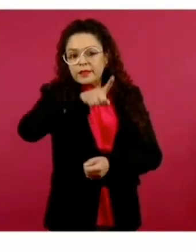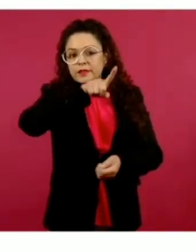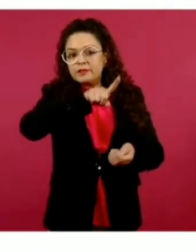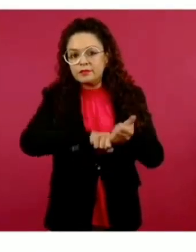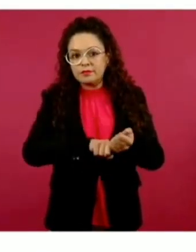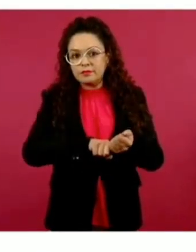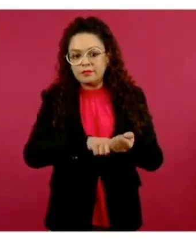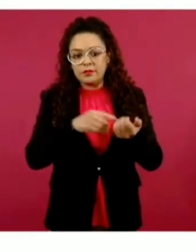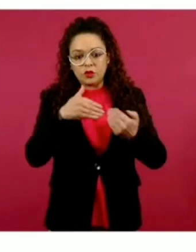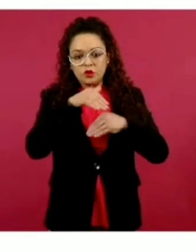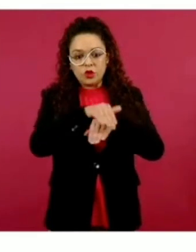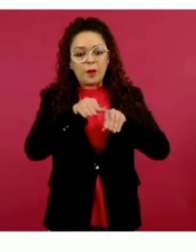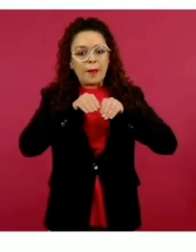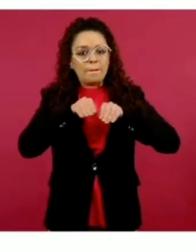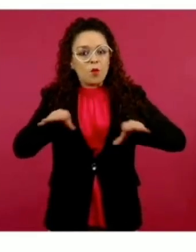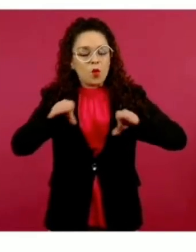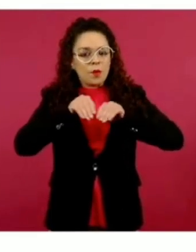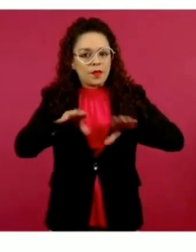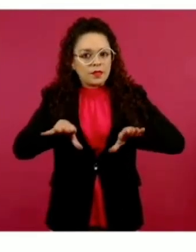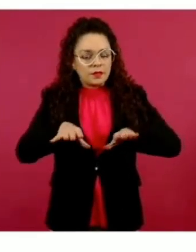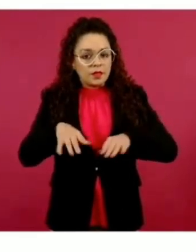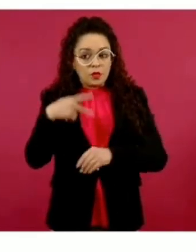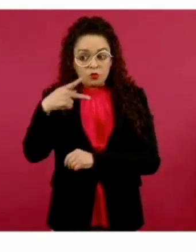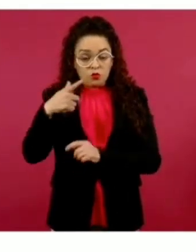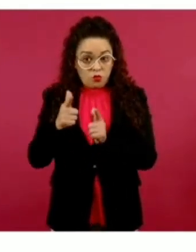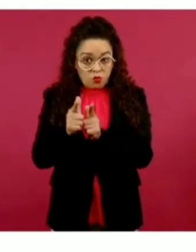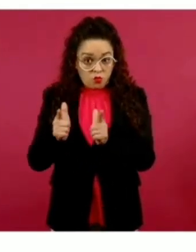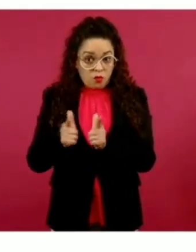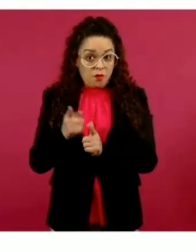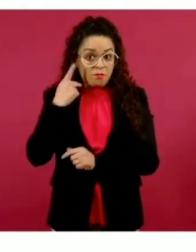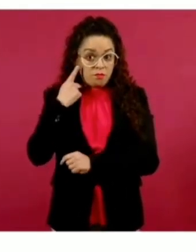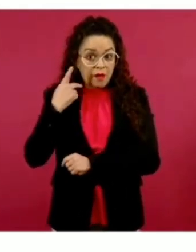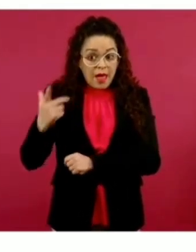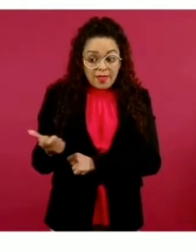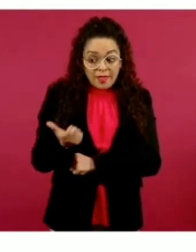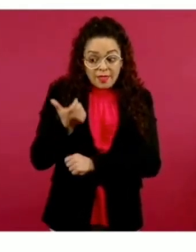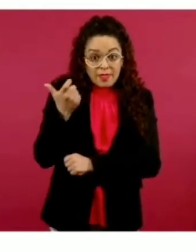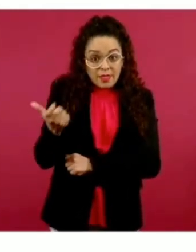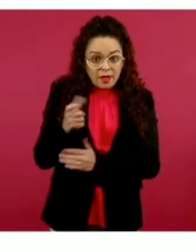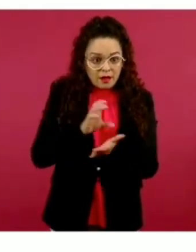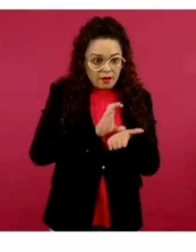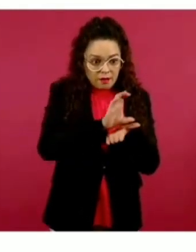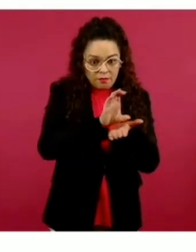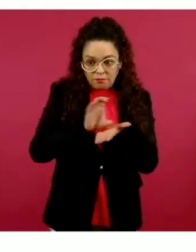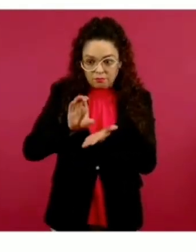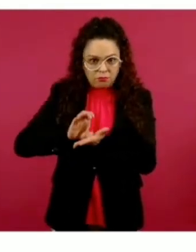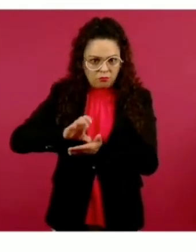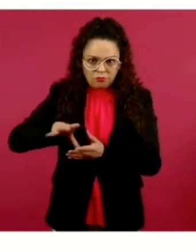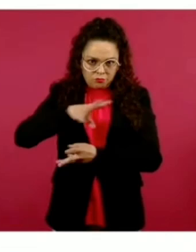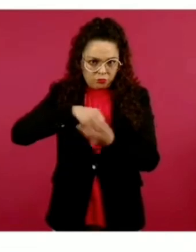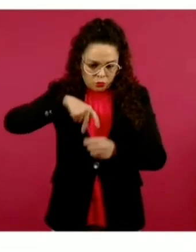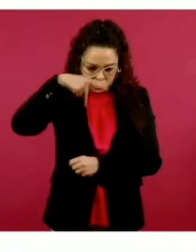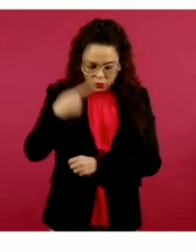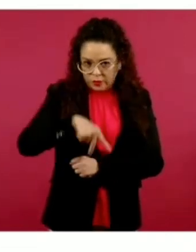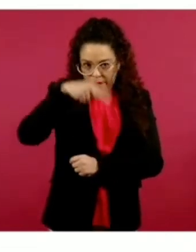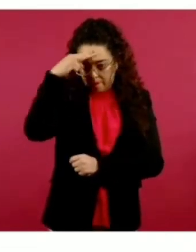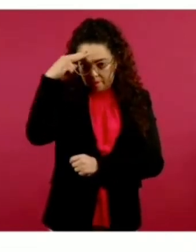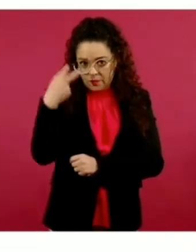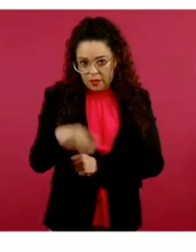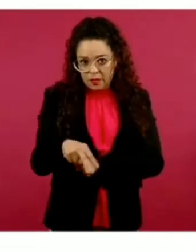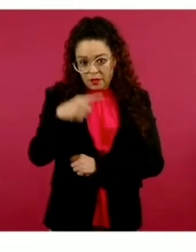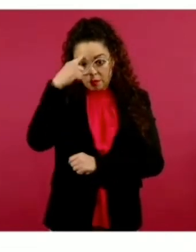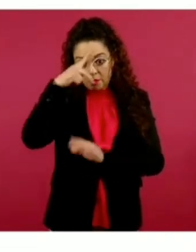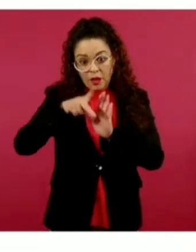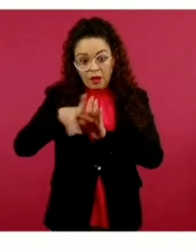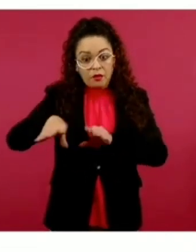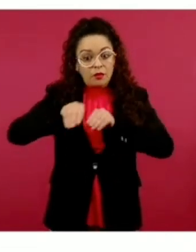de los partidos, del dinero de los partidos, que es dinero del pueblo, para publicidad los periódicos.